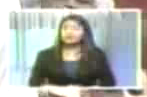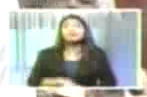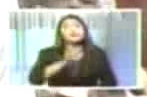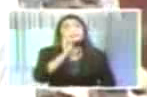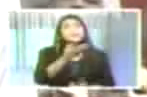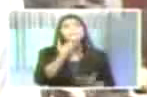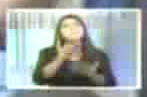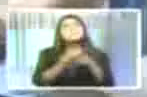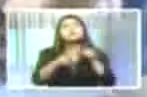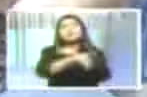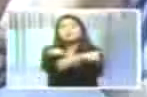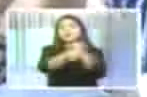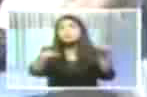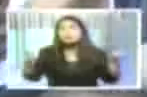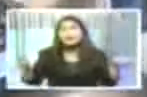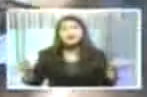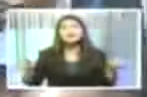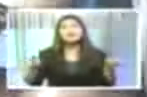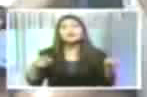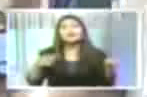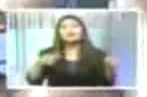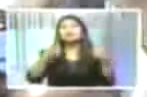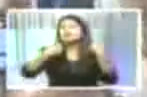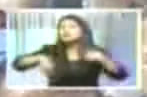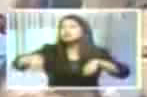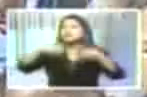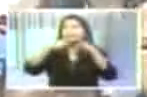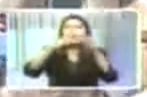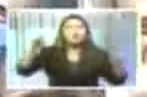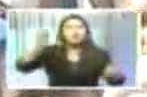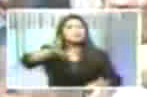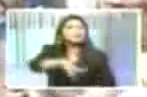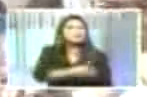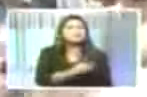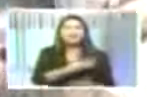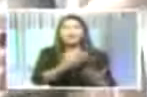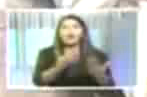apoyo de toda la comunidad universitaria del país.